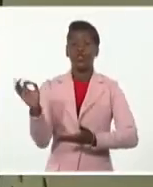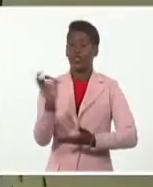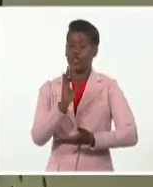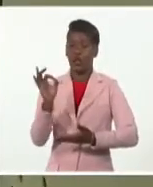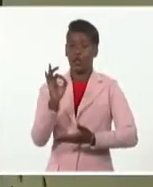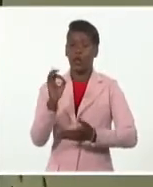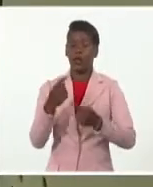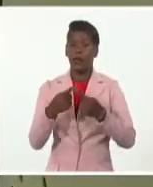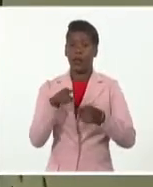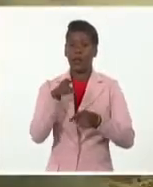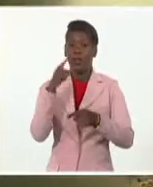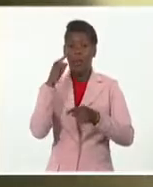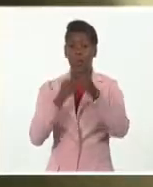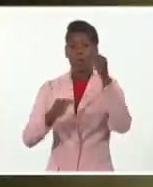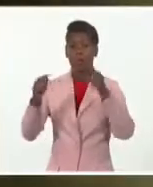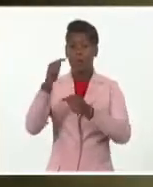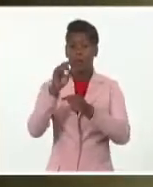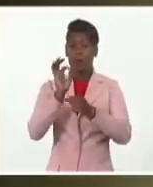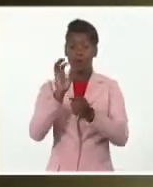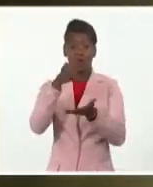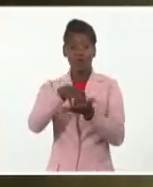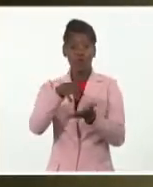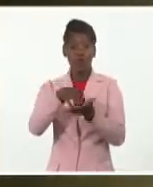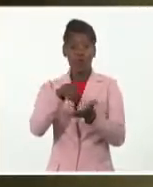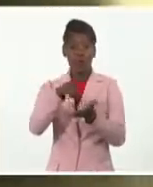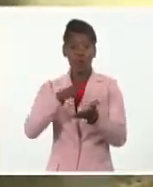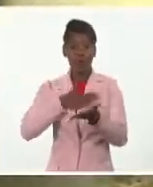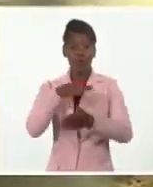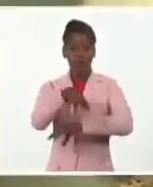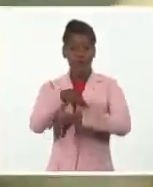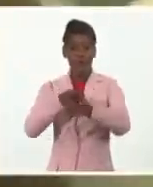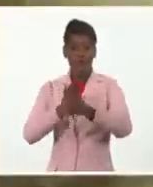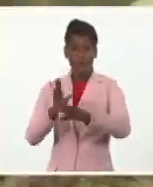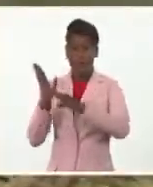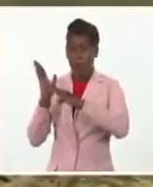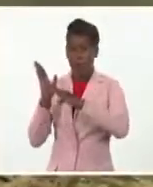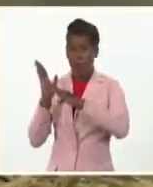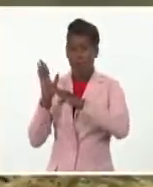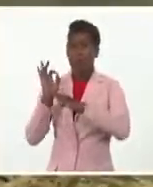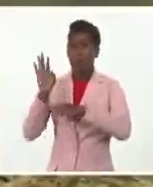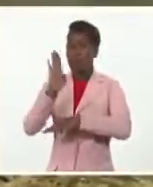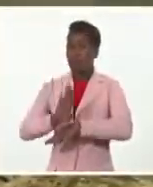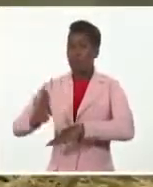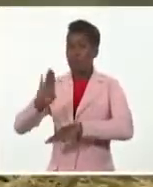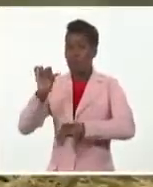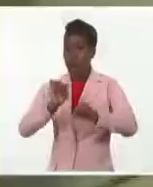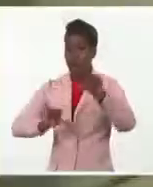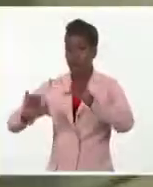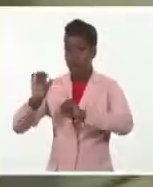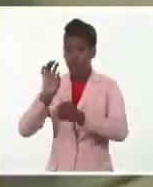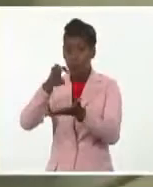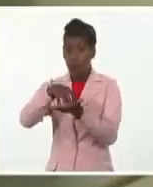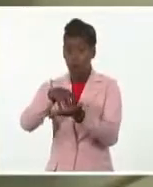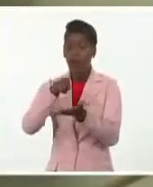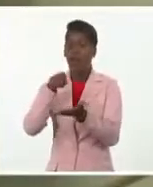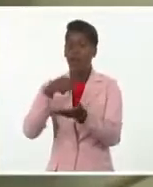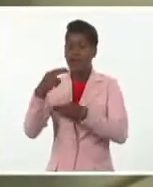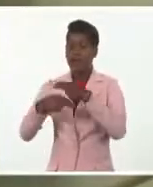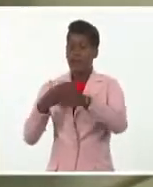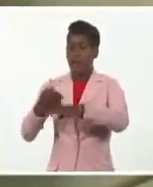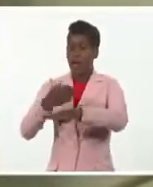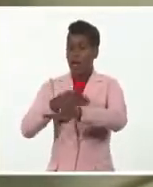efectividad, en el Departamento de Modelos Animales y Toxicología Experimental del Instituto Finlay de Vacunas, se realizan estudios